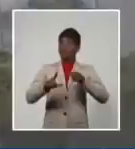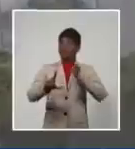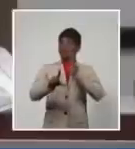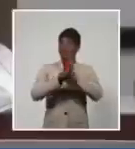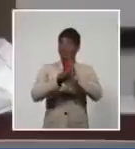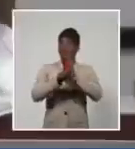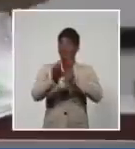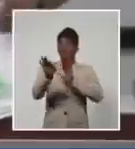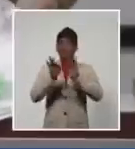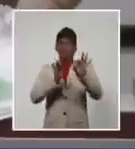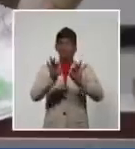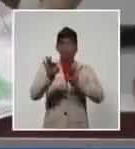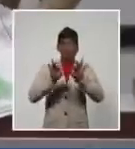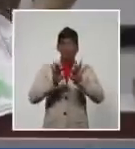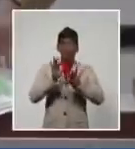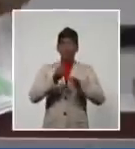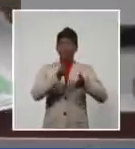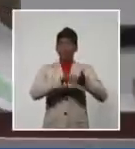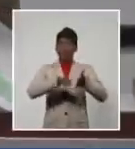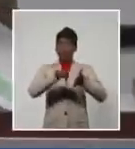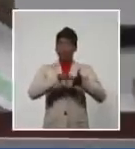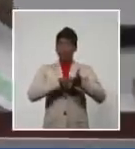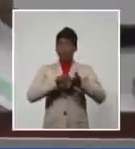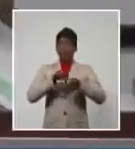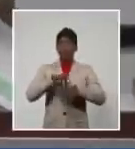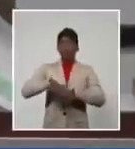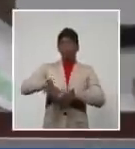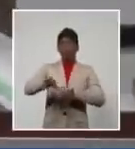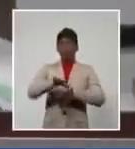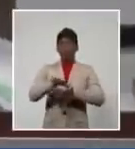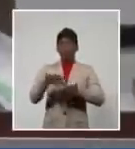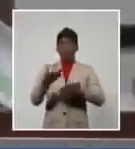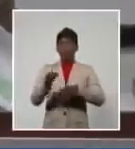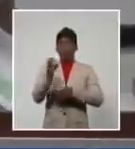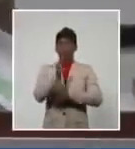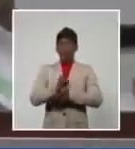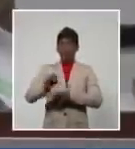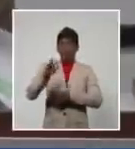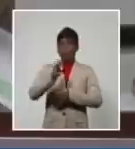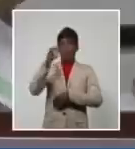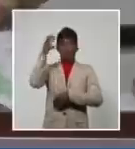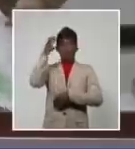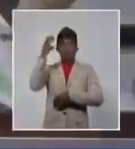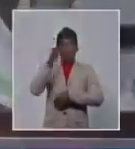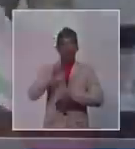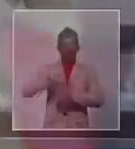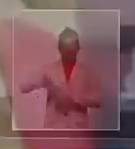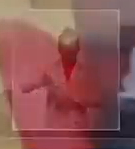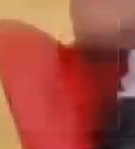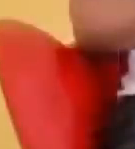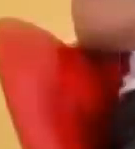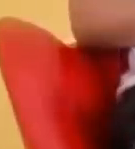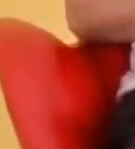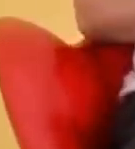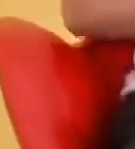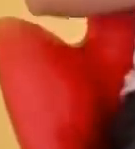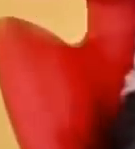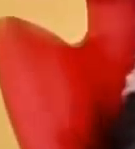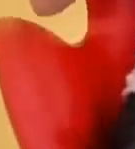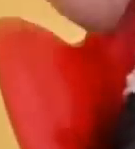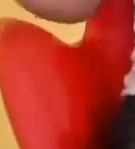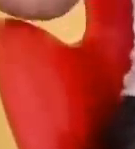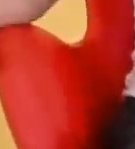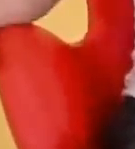sistema comunista está muerto y está enterrado hace mucho tiempo. Por eso es que ellos no pueden